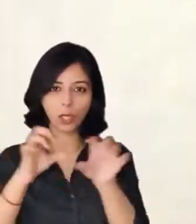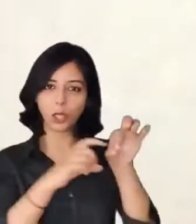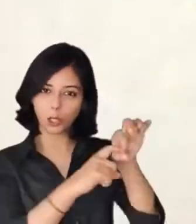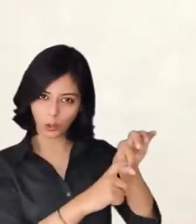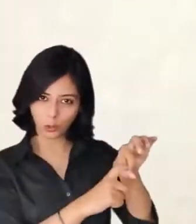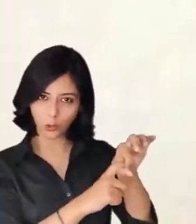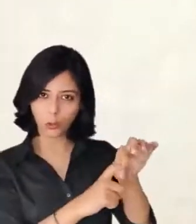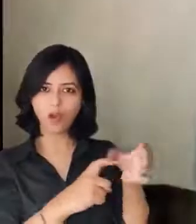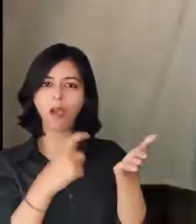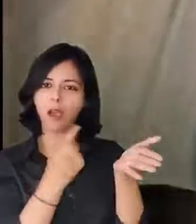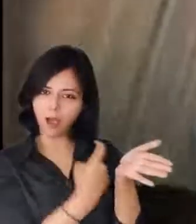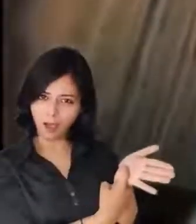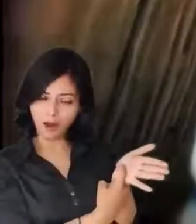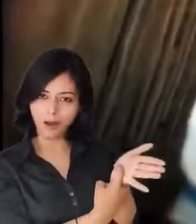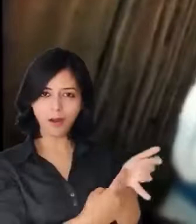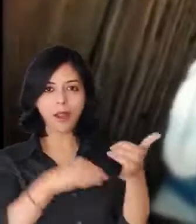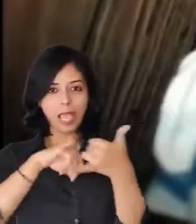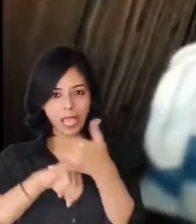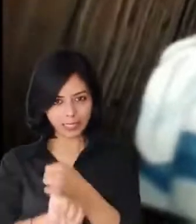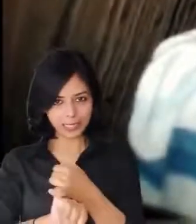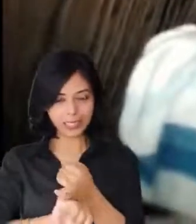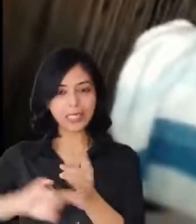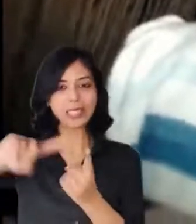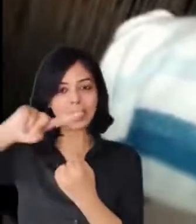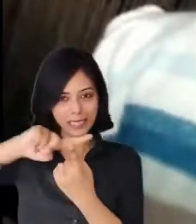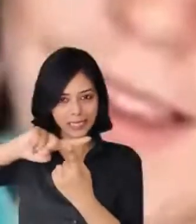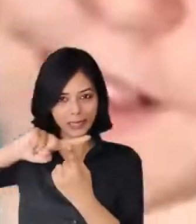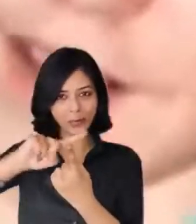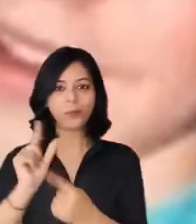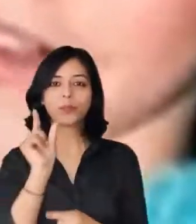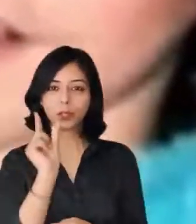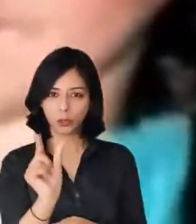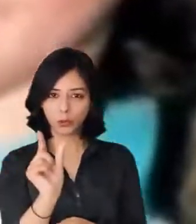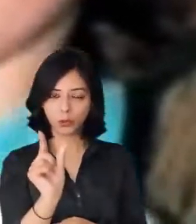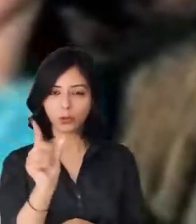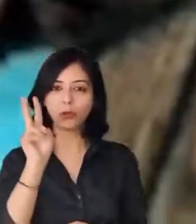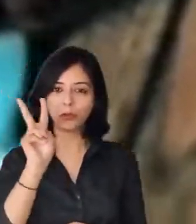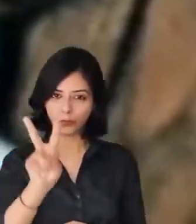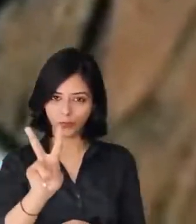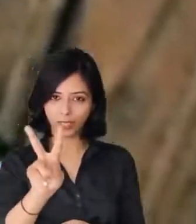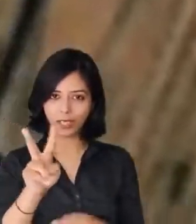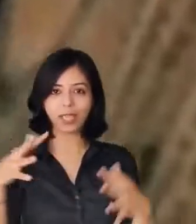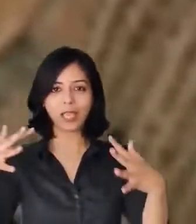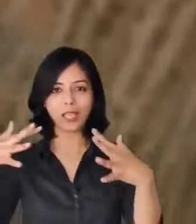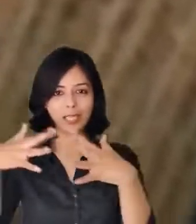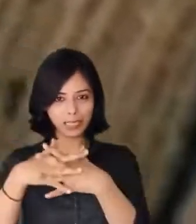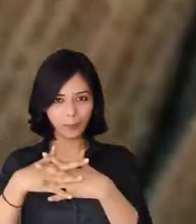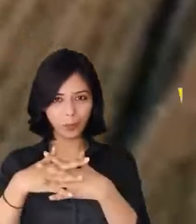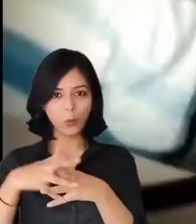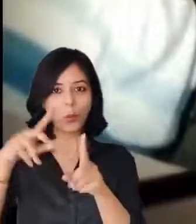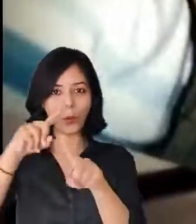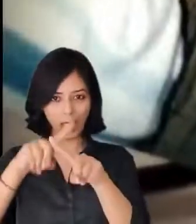Practicaba atletismo y gimnasia artística. Y siempre tenía una palabra de consuelo cuando alguien no estaba bien.